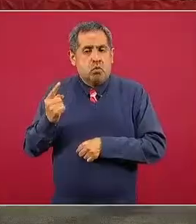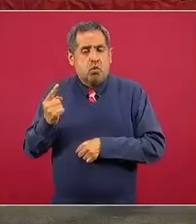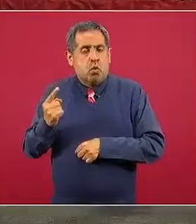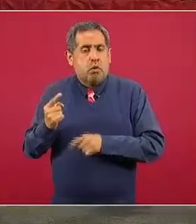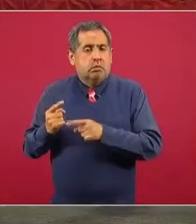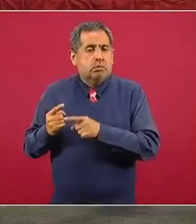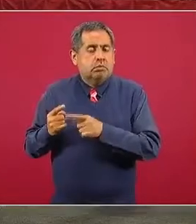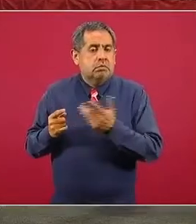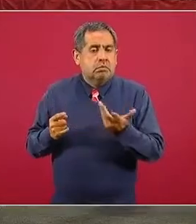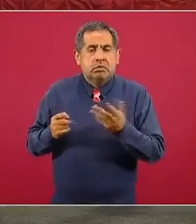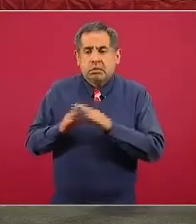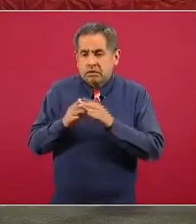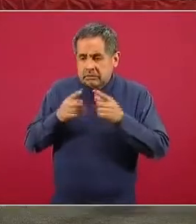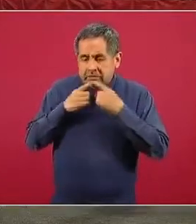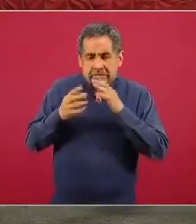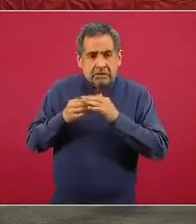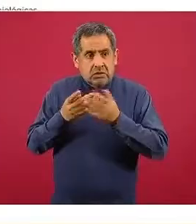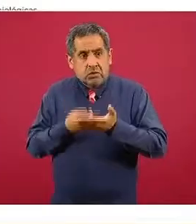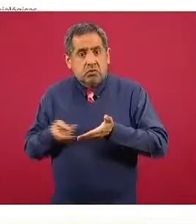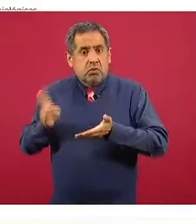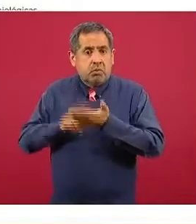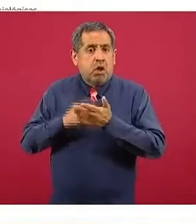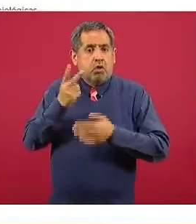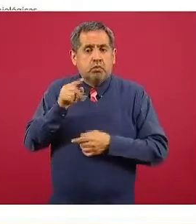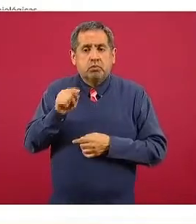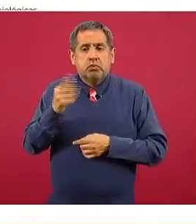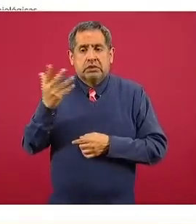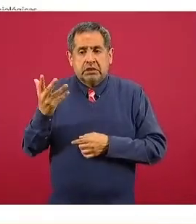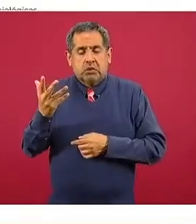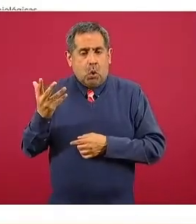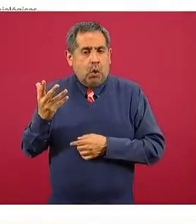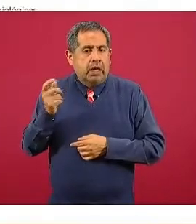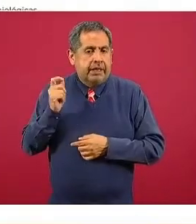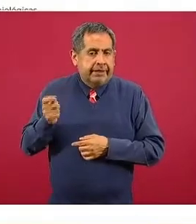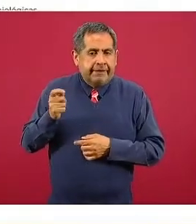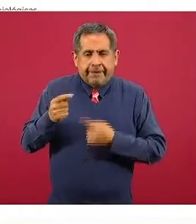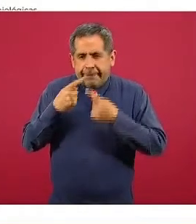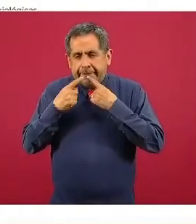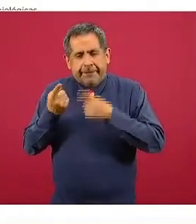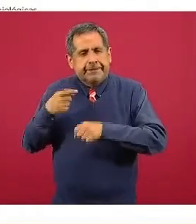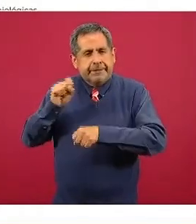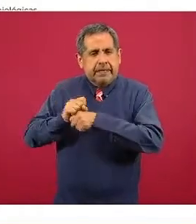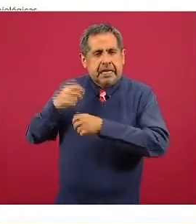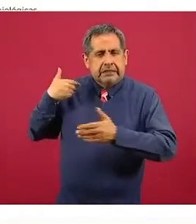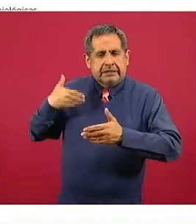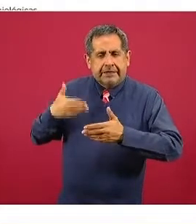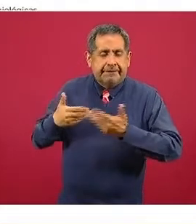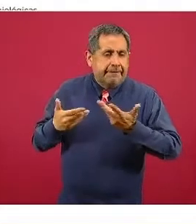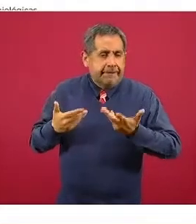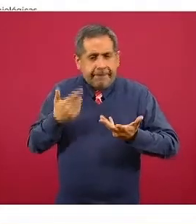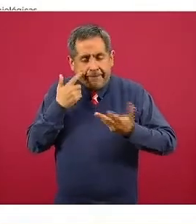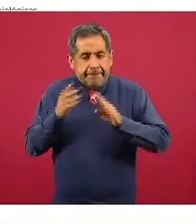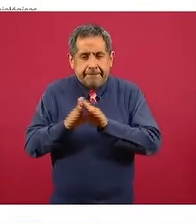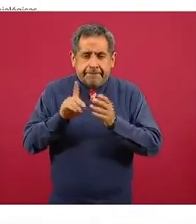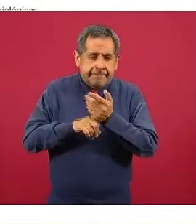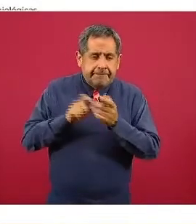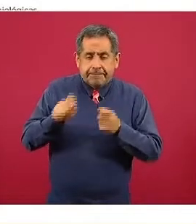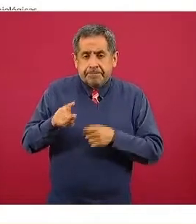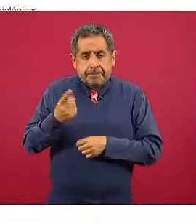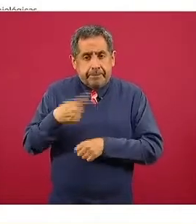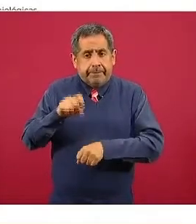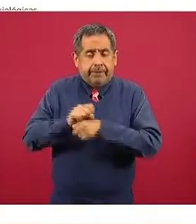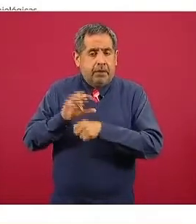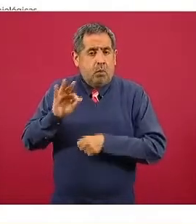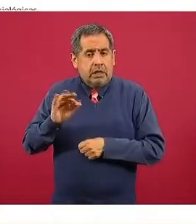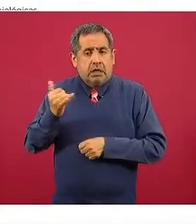41, prácticamente duplicando, un 2.5 de lo que habíamos visto en semanas previas. Vean también cómo para la semana